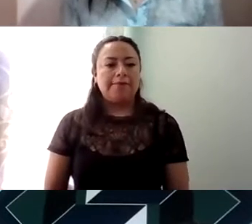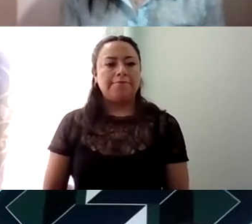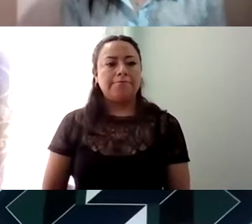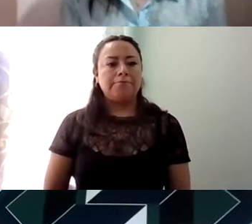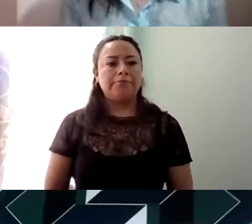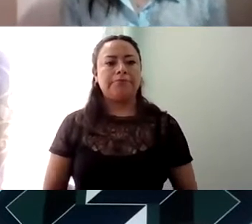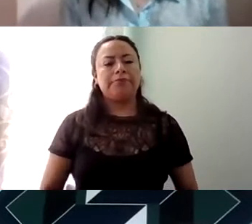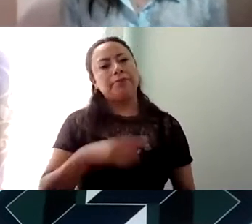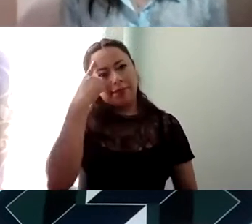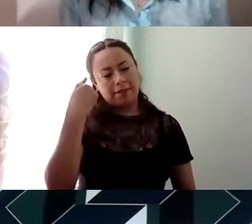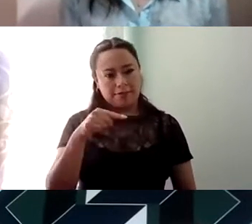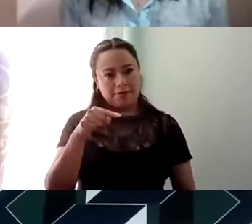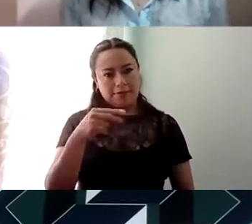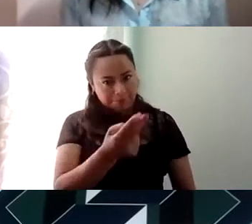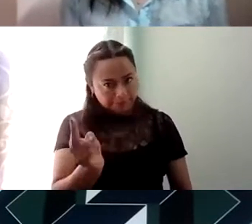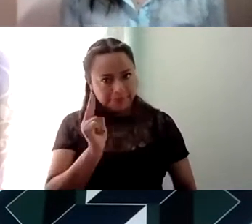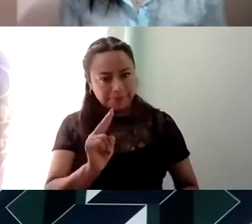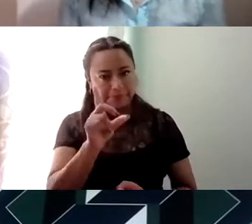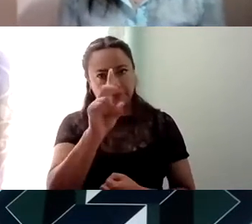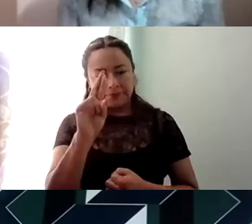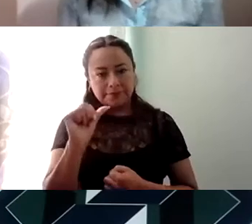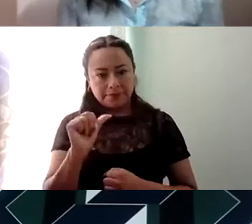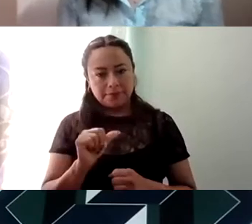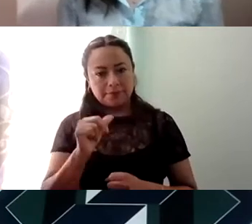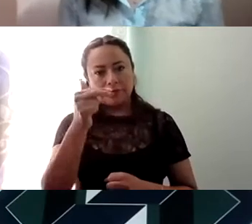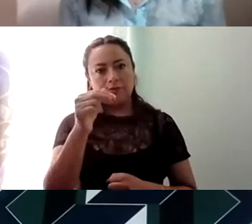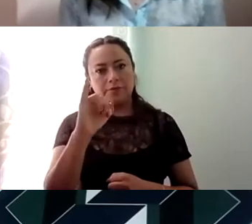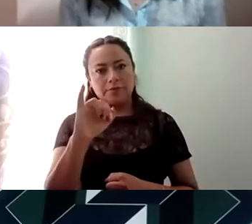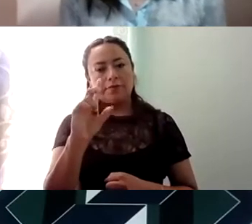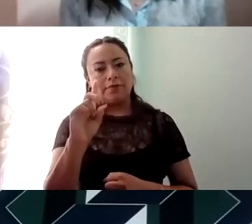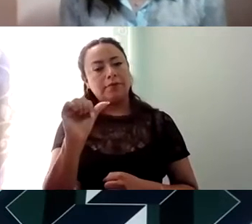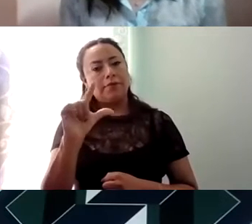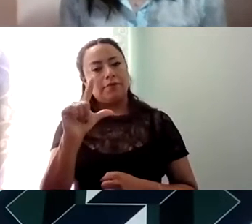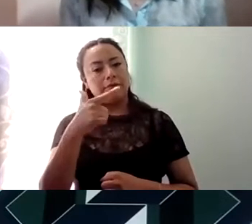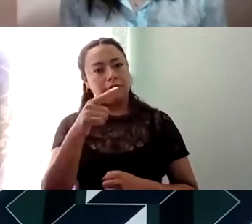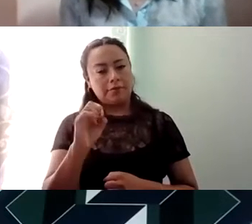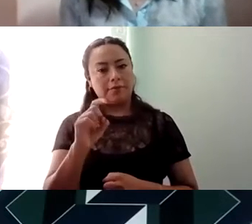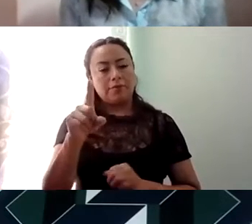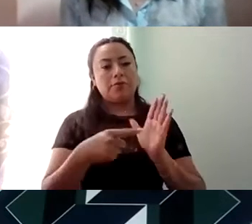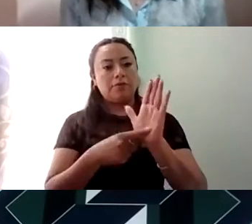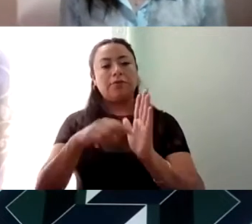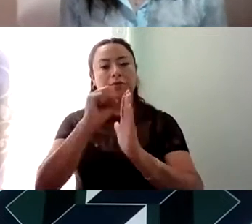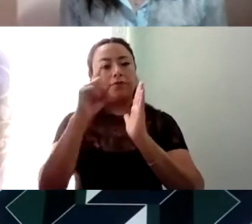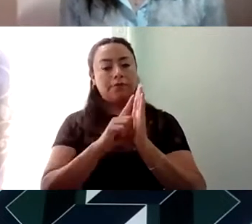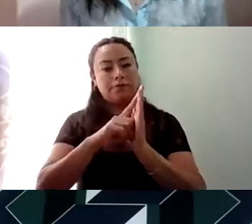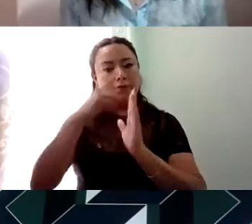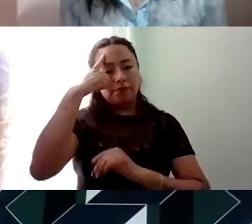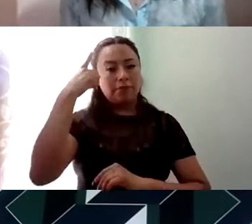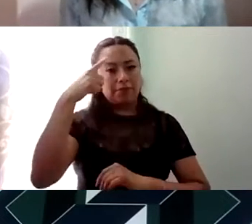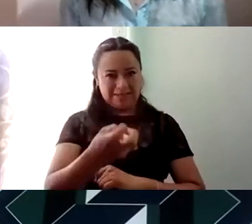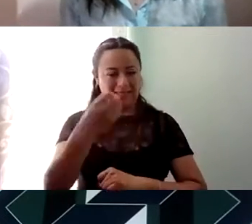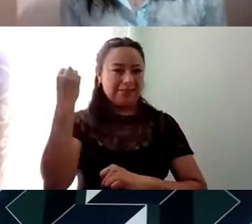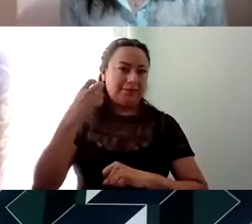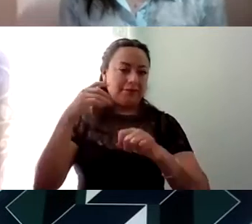Para usted, doctora Hidalgo, presentó una solicitud en este Congreso para reelegirse, y